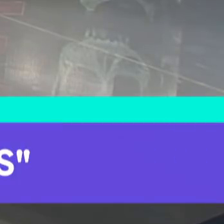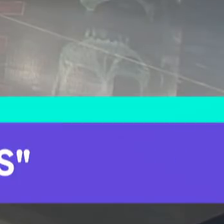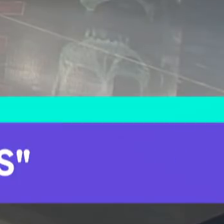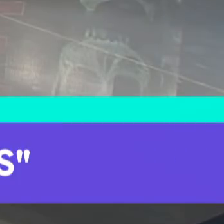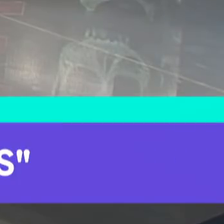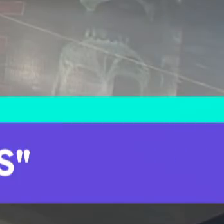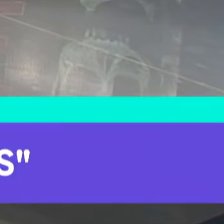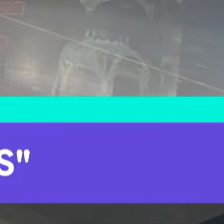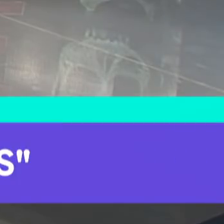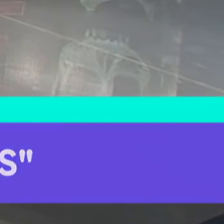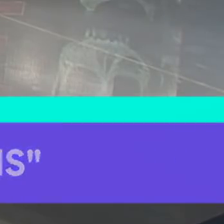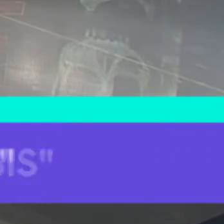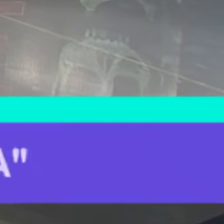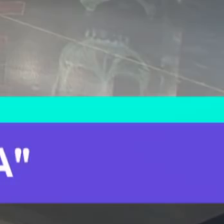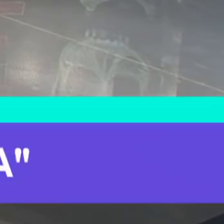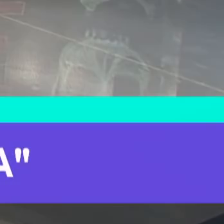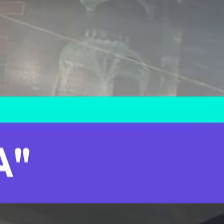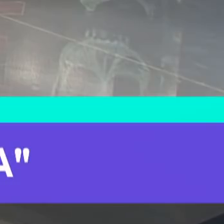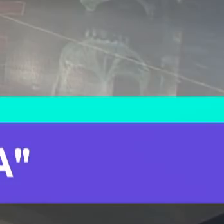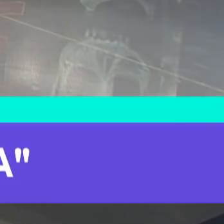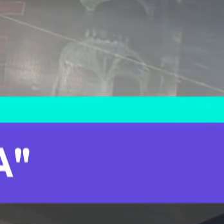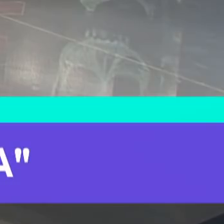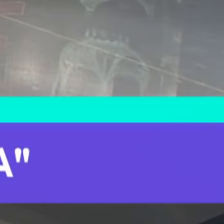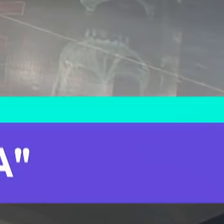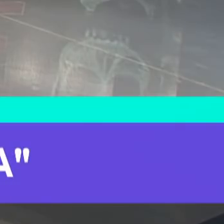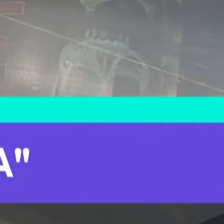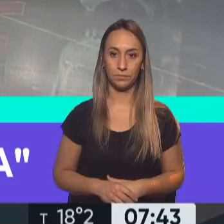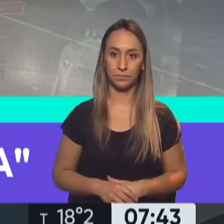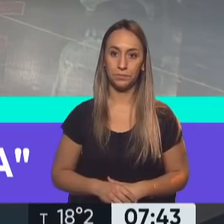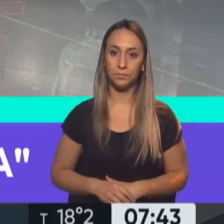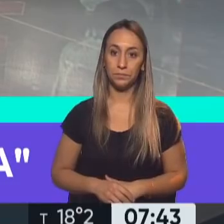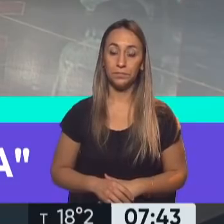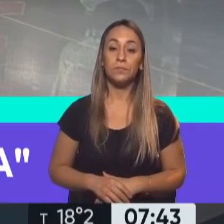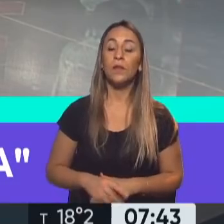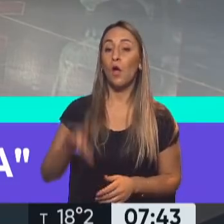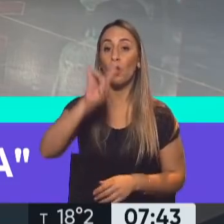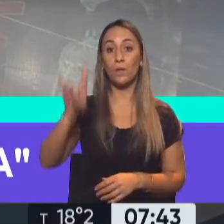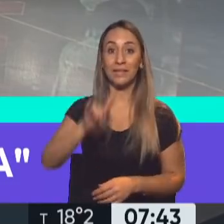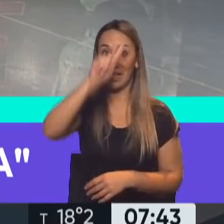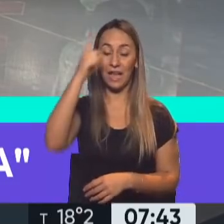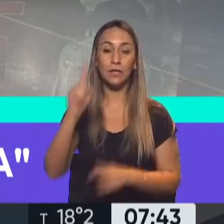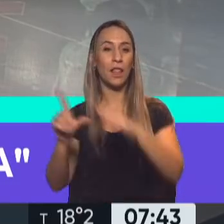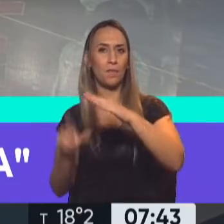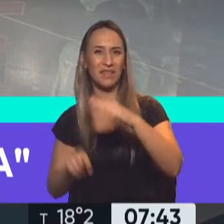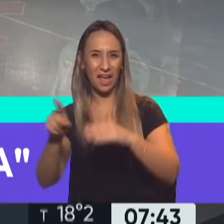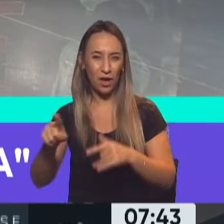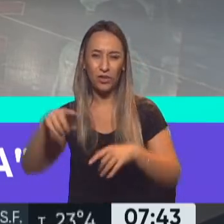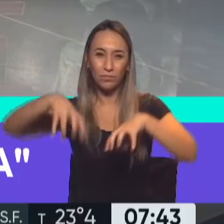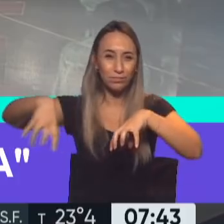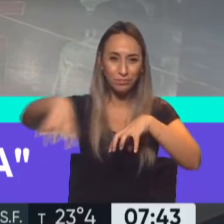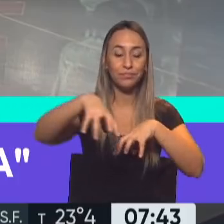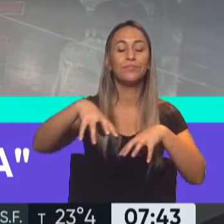los científicos que durante esta semana se han comunicado con televisión pública, los del CONICET, los de la Universidad Nacional de la Patagonia, a propósito de